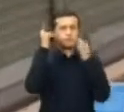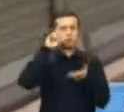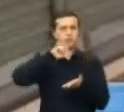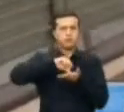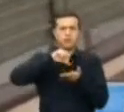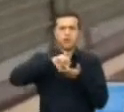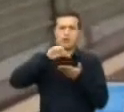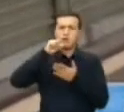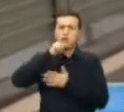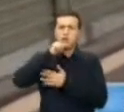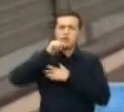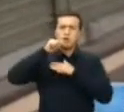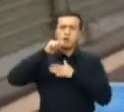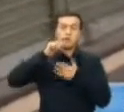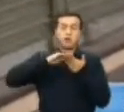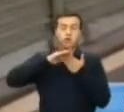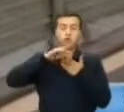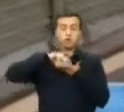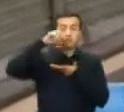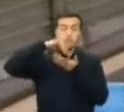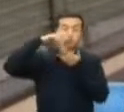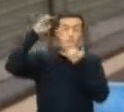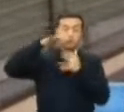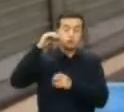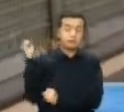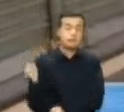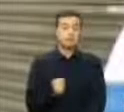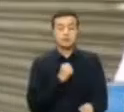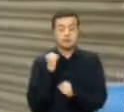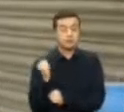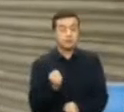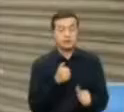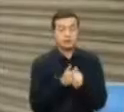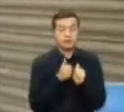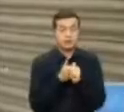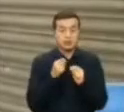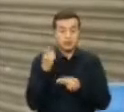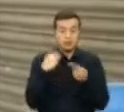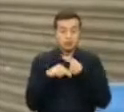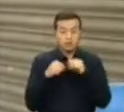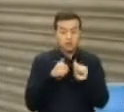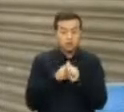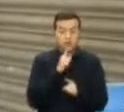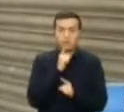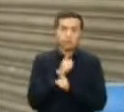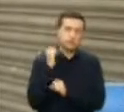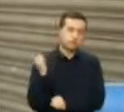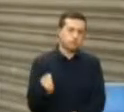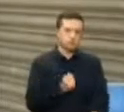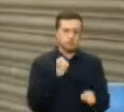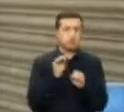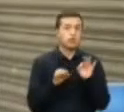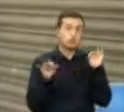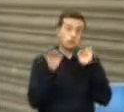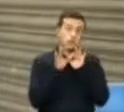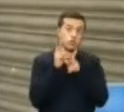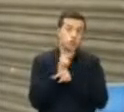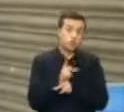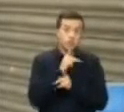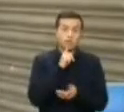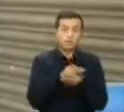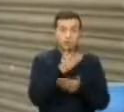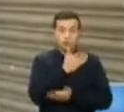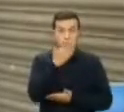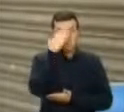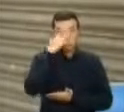los cantones de Mocha, Quero, Ambato y Cotaló, perteneciente al cantón Pelileo. Así que para garantizar la salud de la población estudiantil,